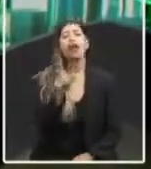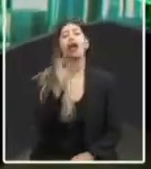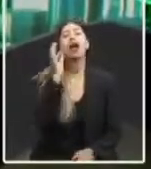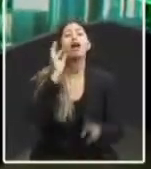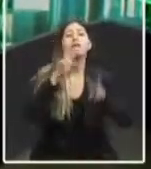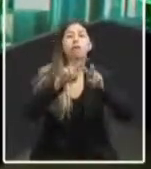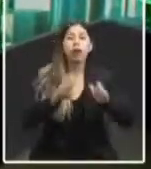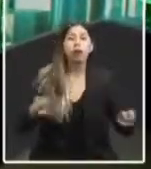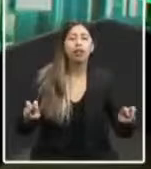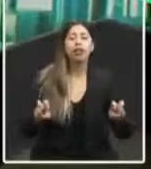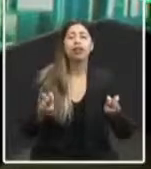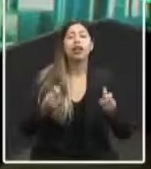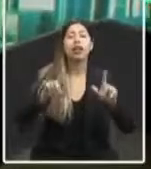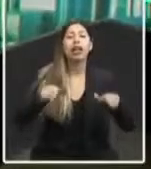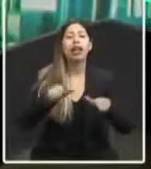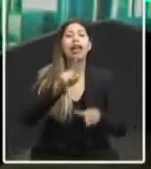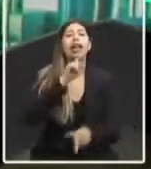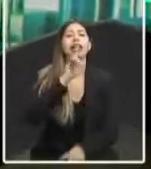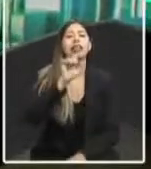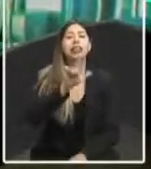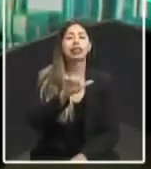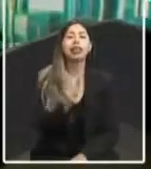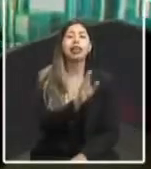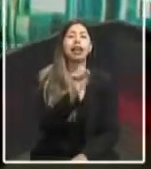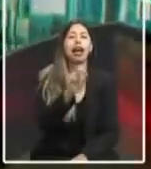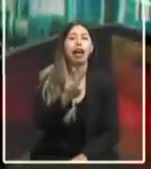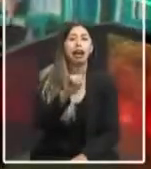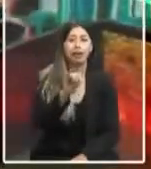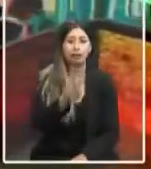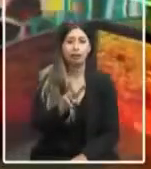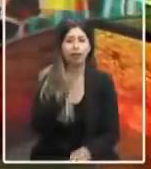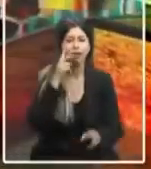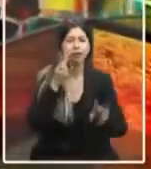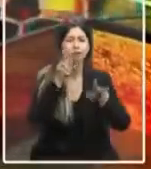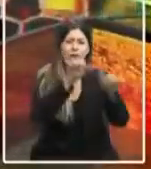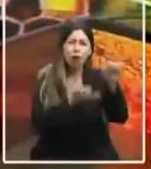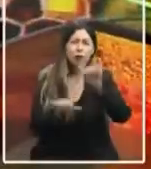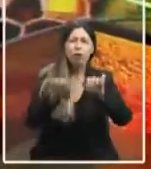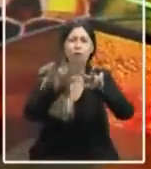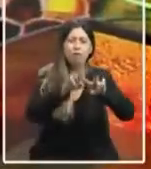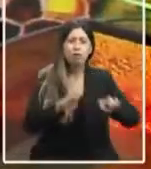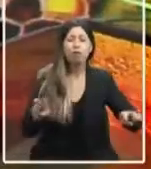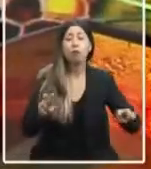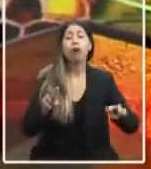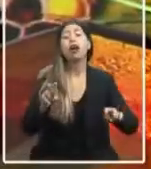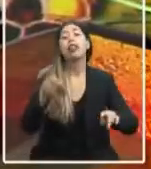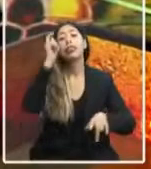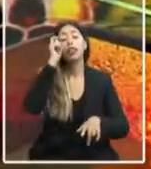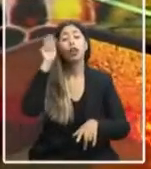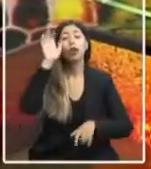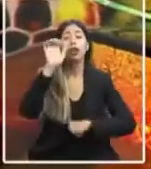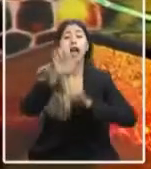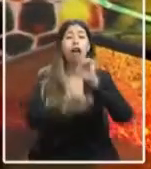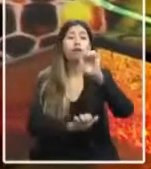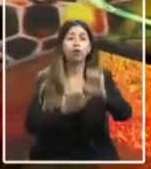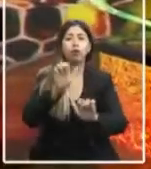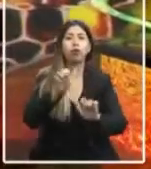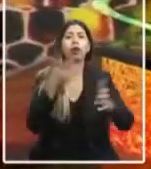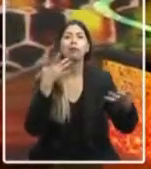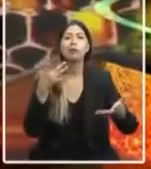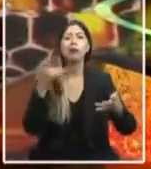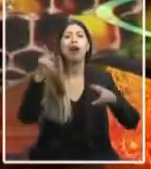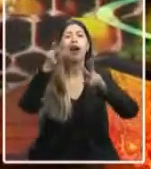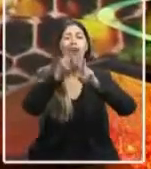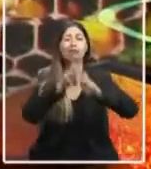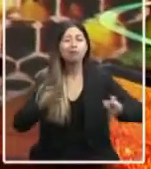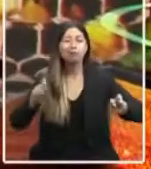para la Investigación de la Biohistoria y la Medicina Evolutiva. Al estudiar los restos óseos de poblaciones antiguas, ha